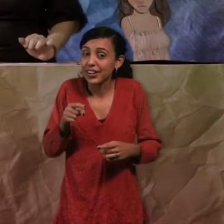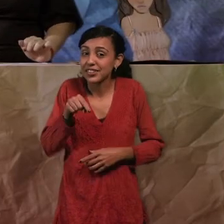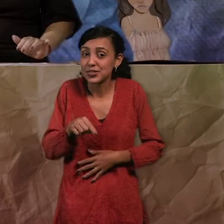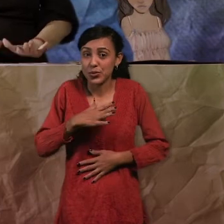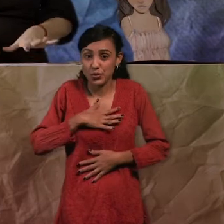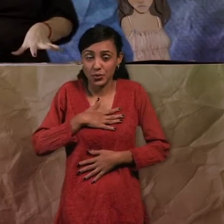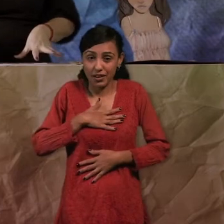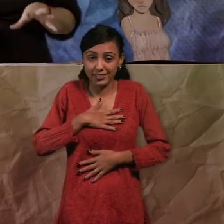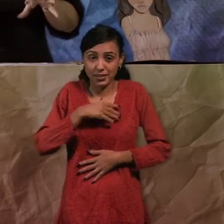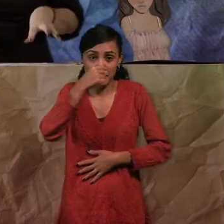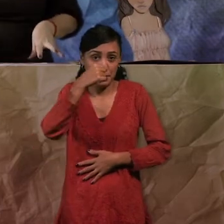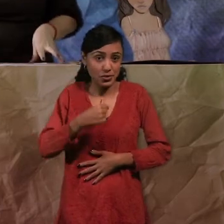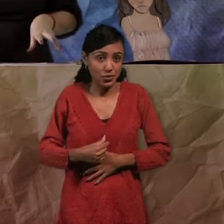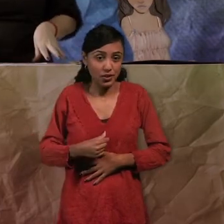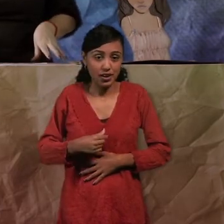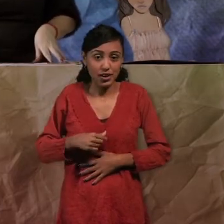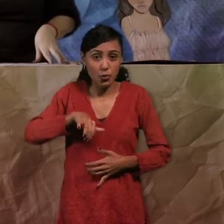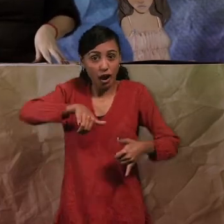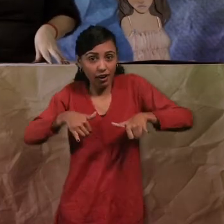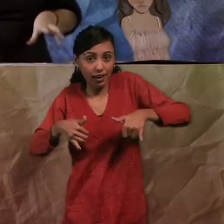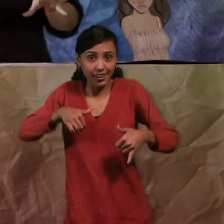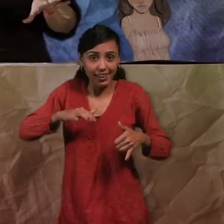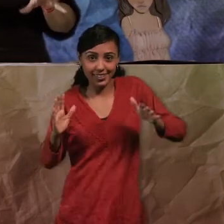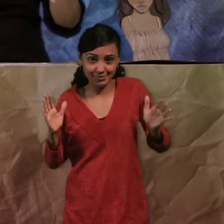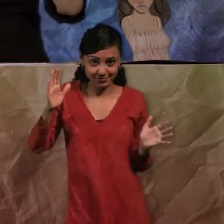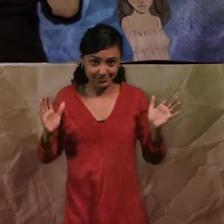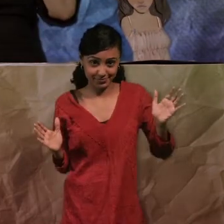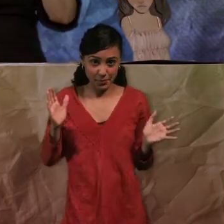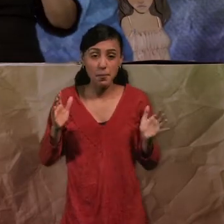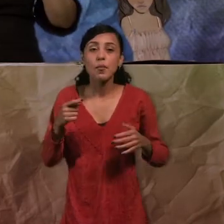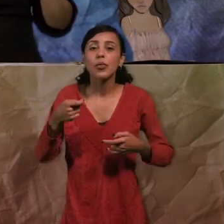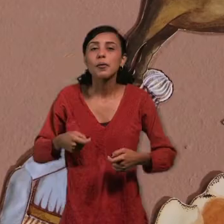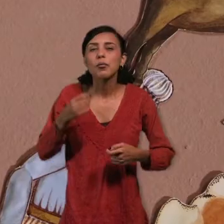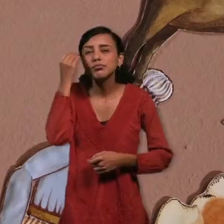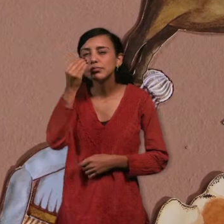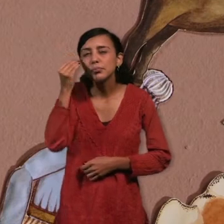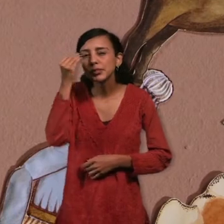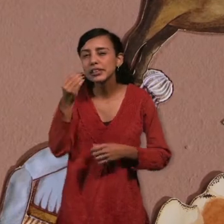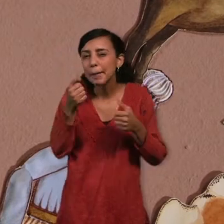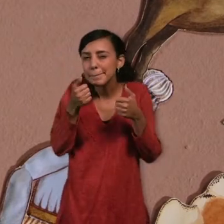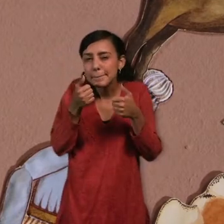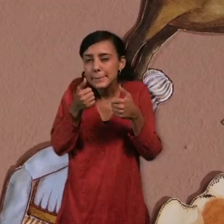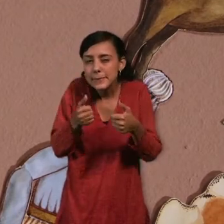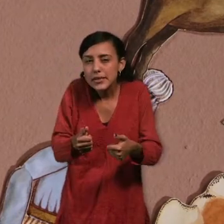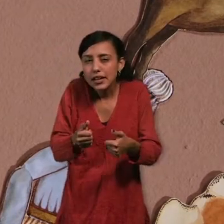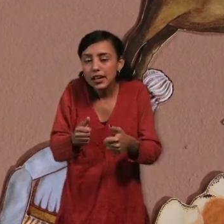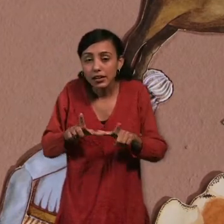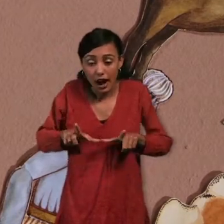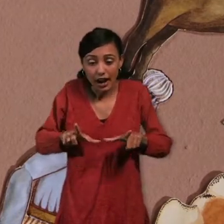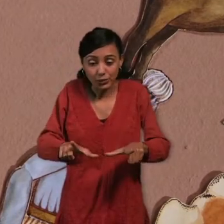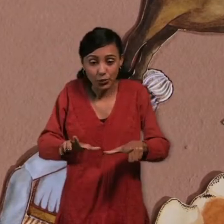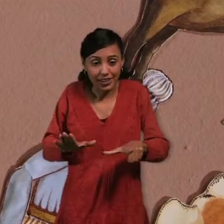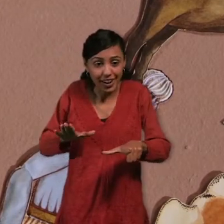nuestro personaje a marioneta articulada, tenemos que pensárnoslo bien y tenemos que hacerlo sobre otra